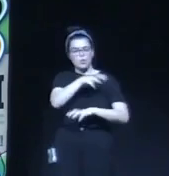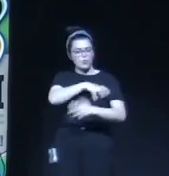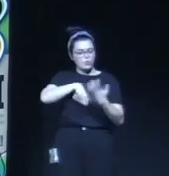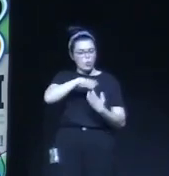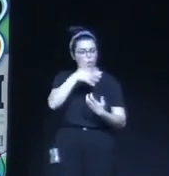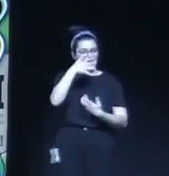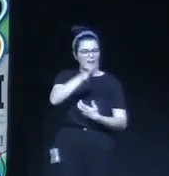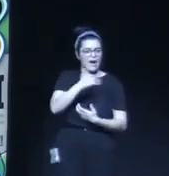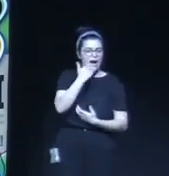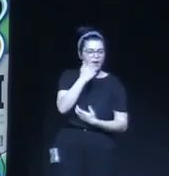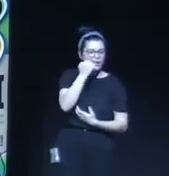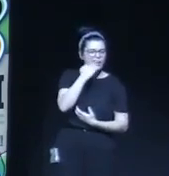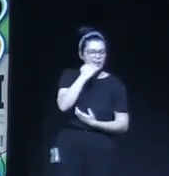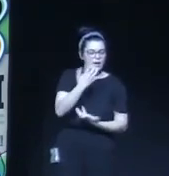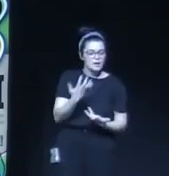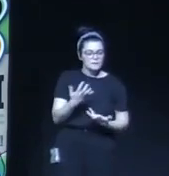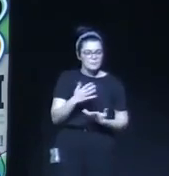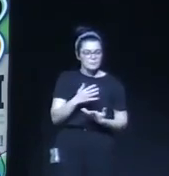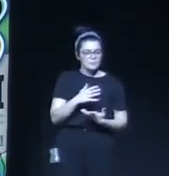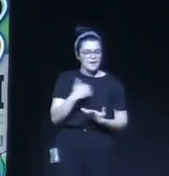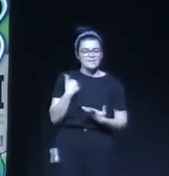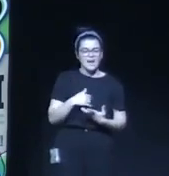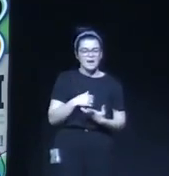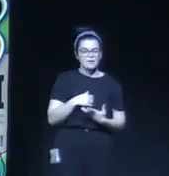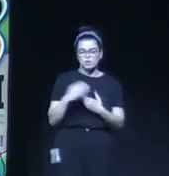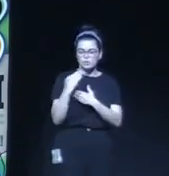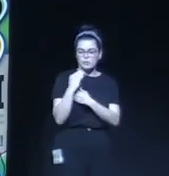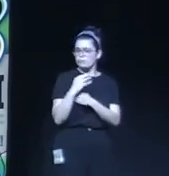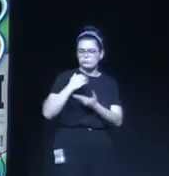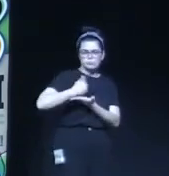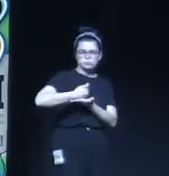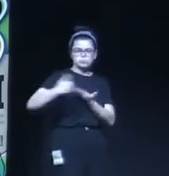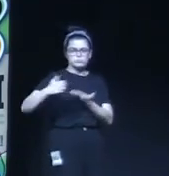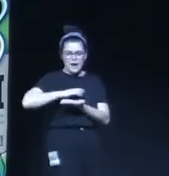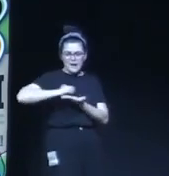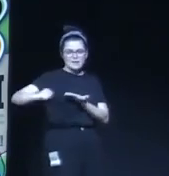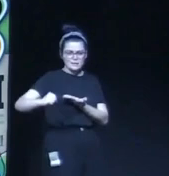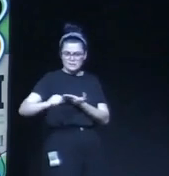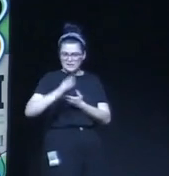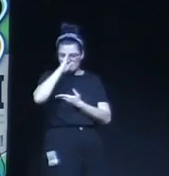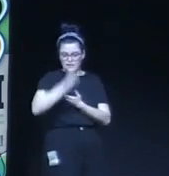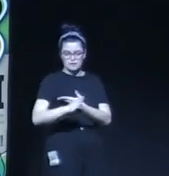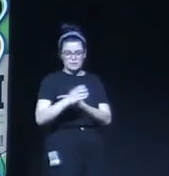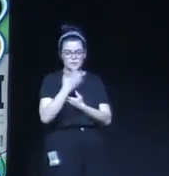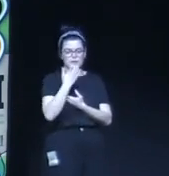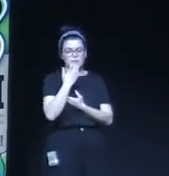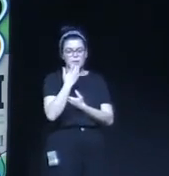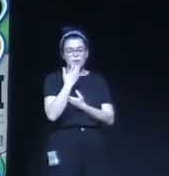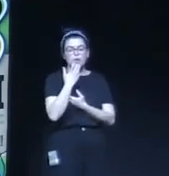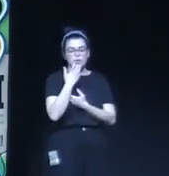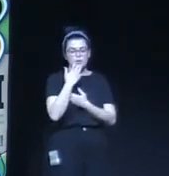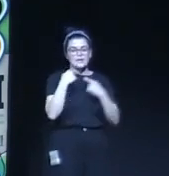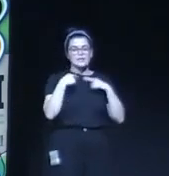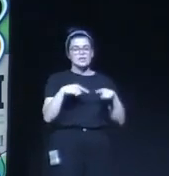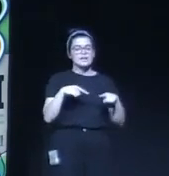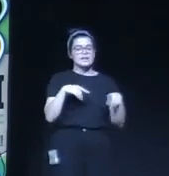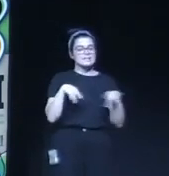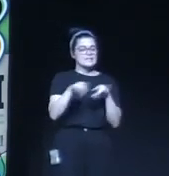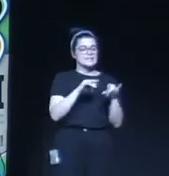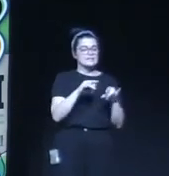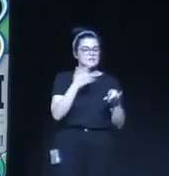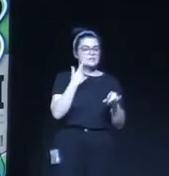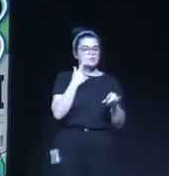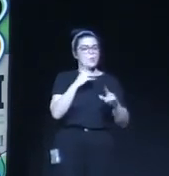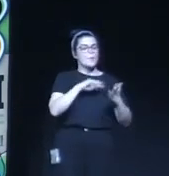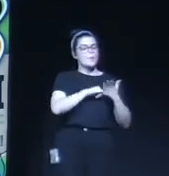queja, inmediatamente te retiran la subvención. Y eso lo tenemos en el caso de las carreras, que ahí hubo un